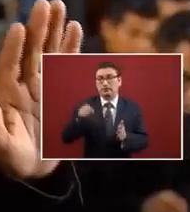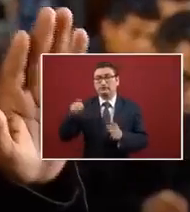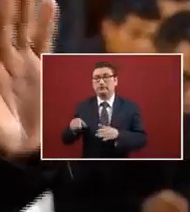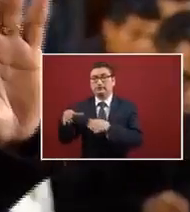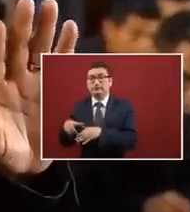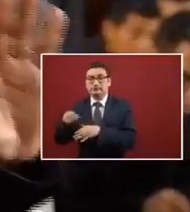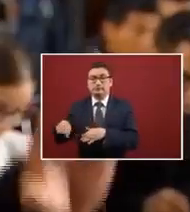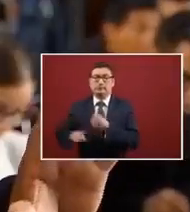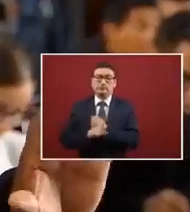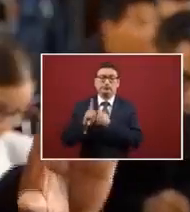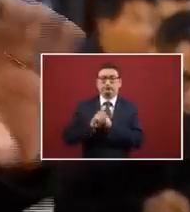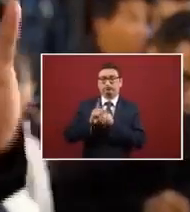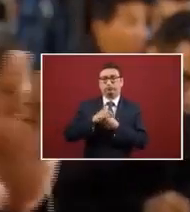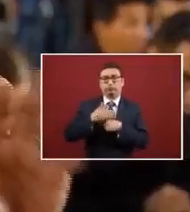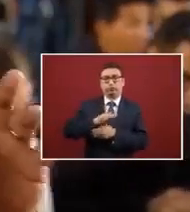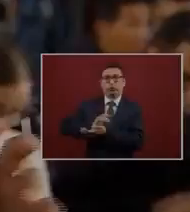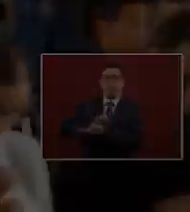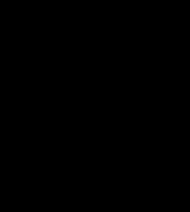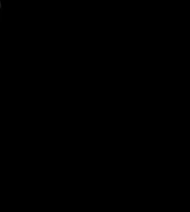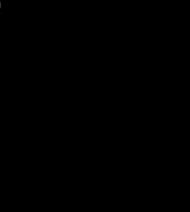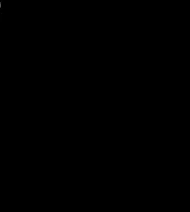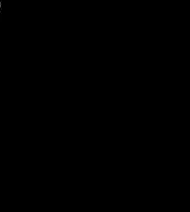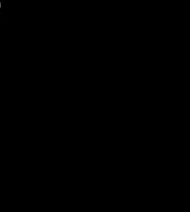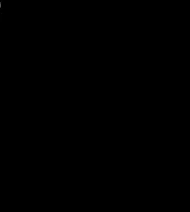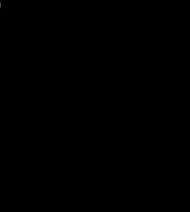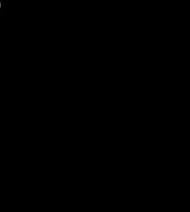demás empresas que están intentando participar.